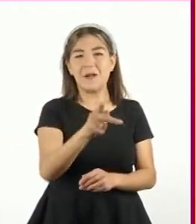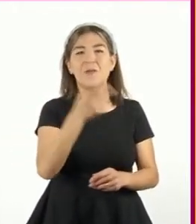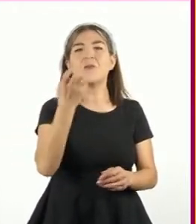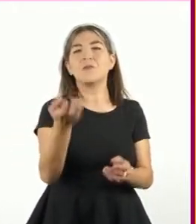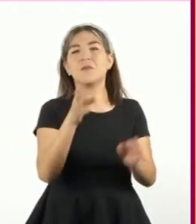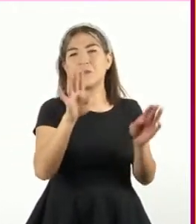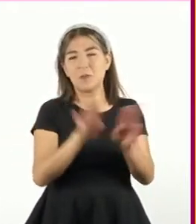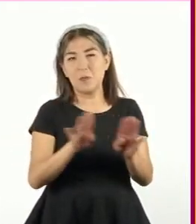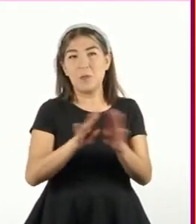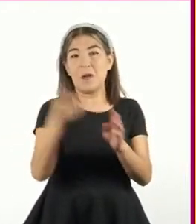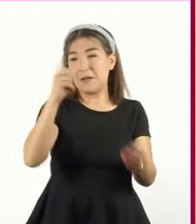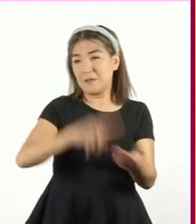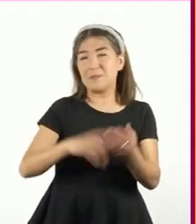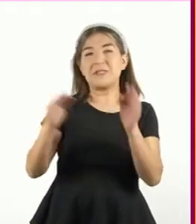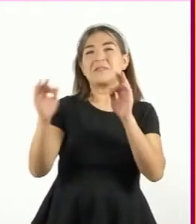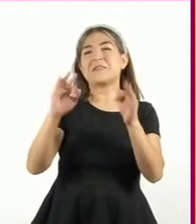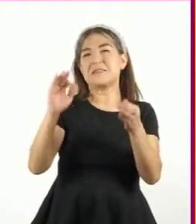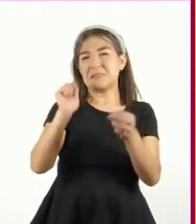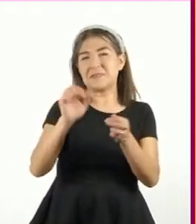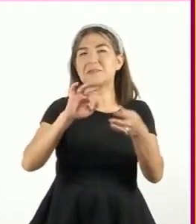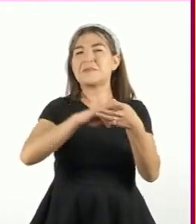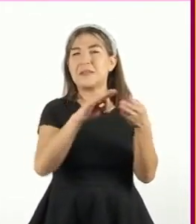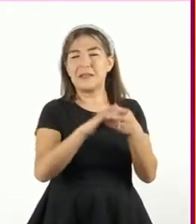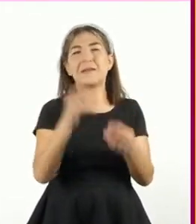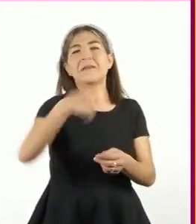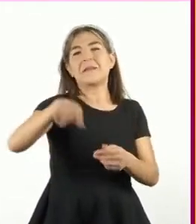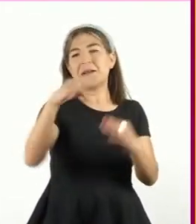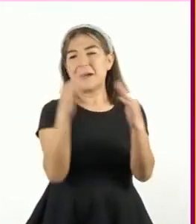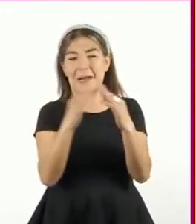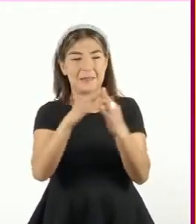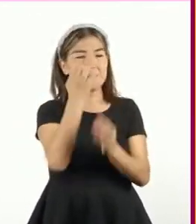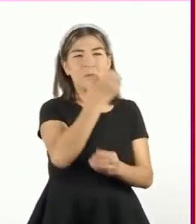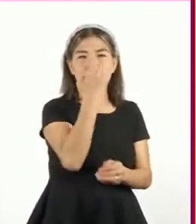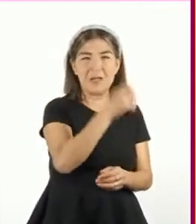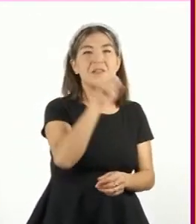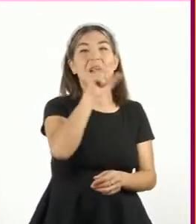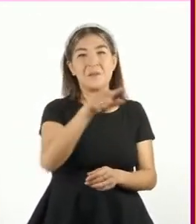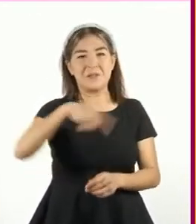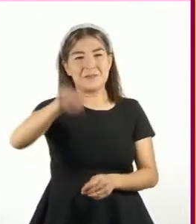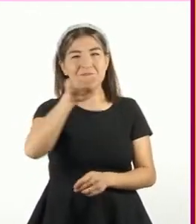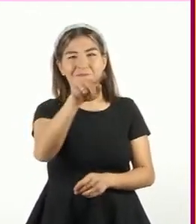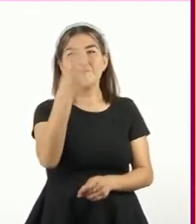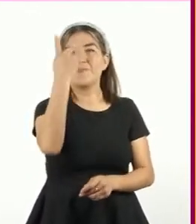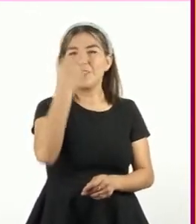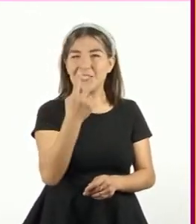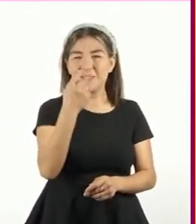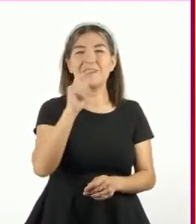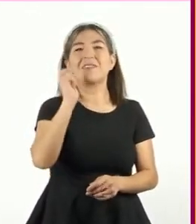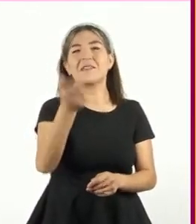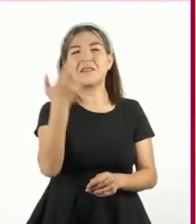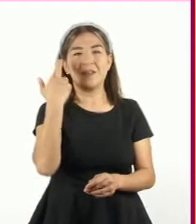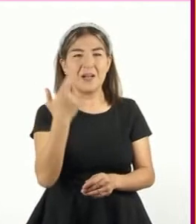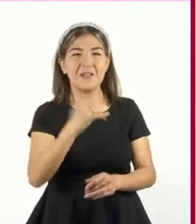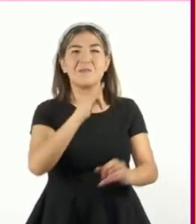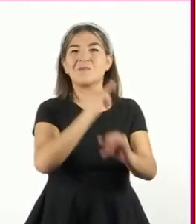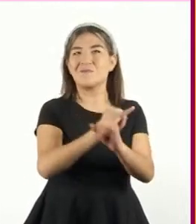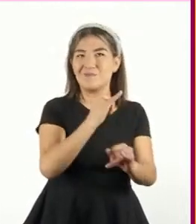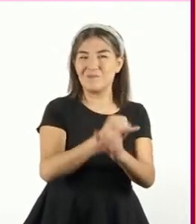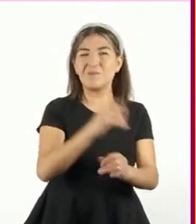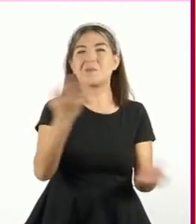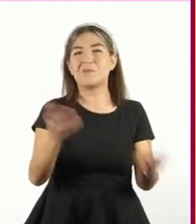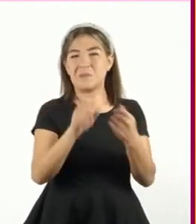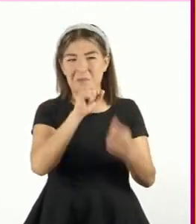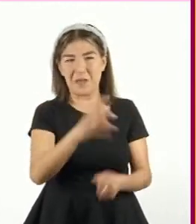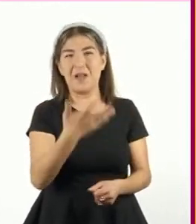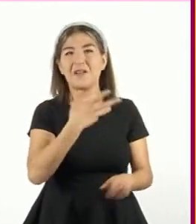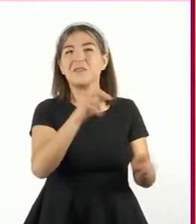entornos cercanos como la casa y la escuela, sino también en los medios de comunicación y las redes sociales. Se